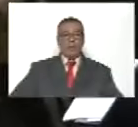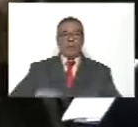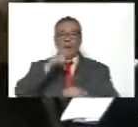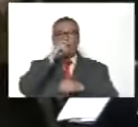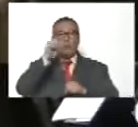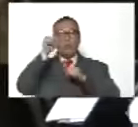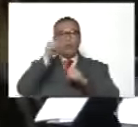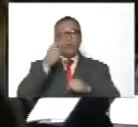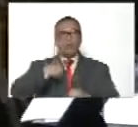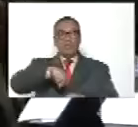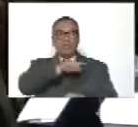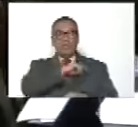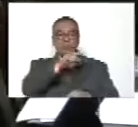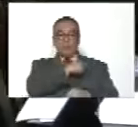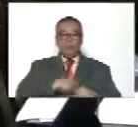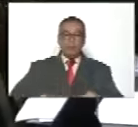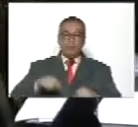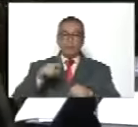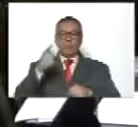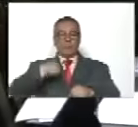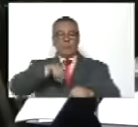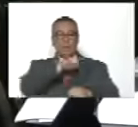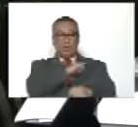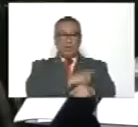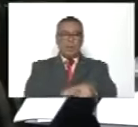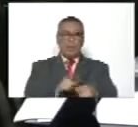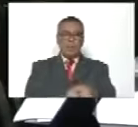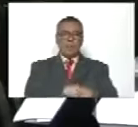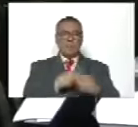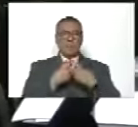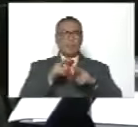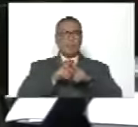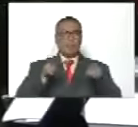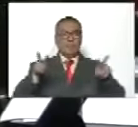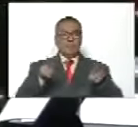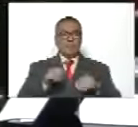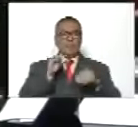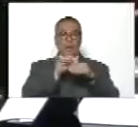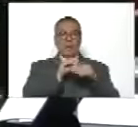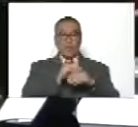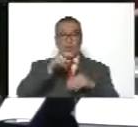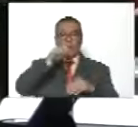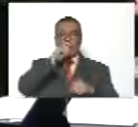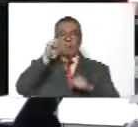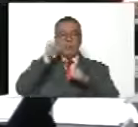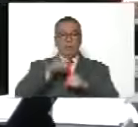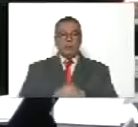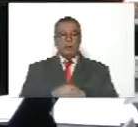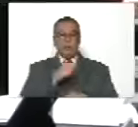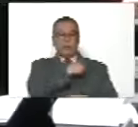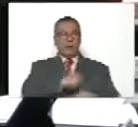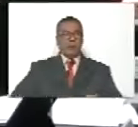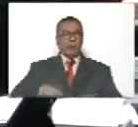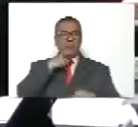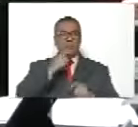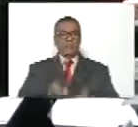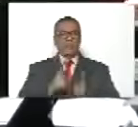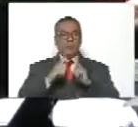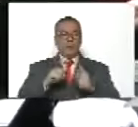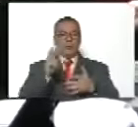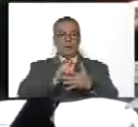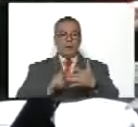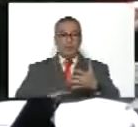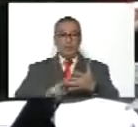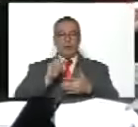Nicolás Maduro, nuestro presidente, nuestro hermano, el hombre de la paz que se llama Nicolás. Presidente, si me permite, quiero leer un